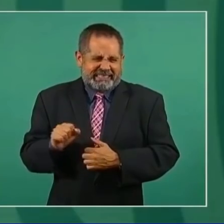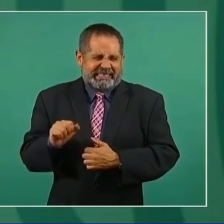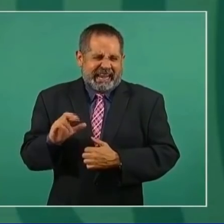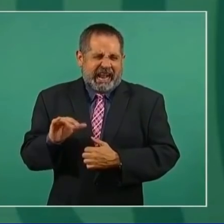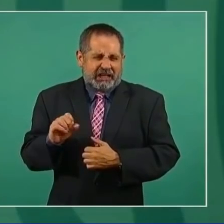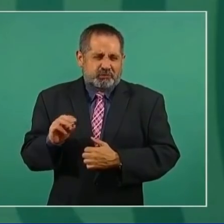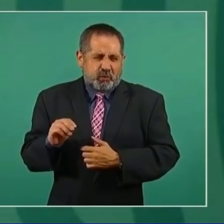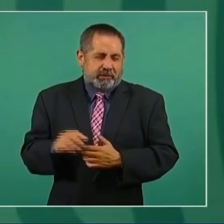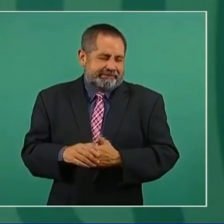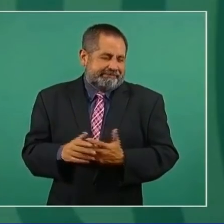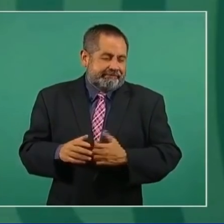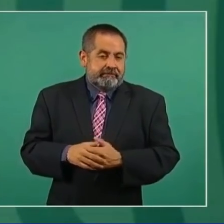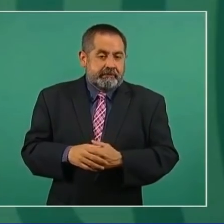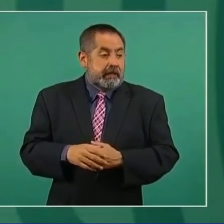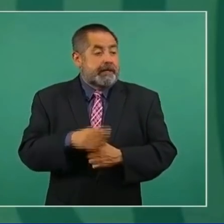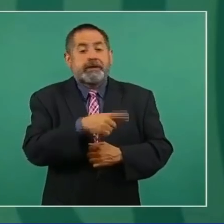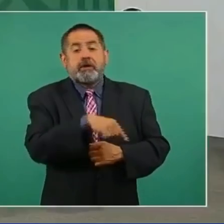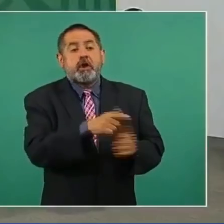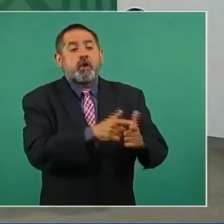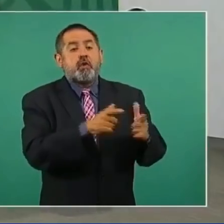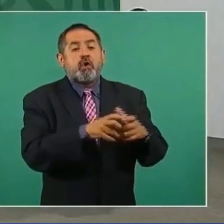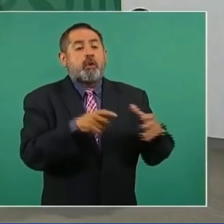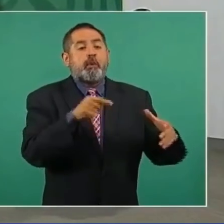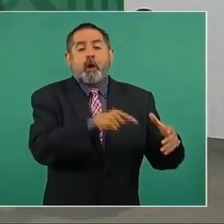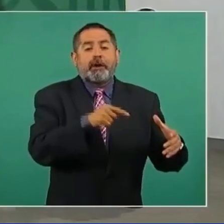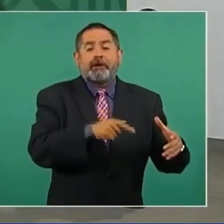Los del Partido Conservador